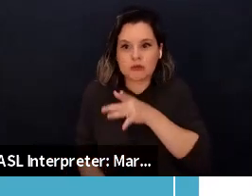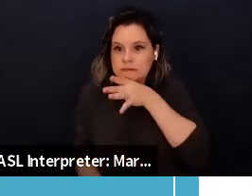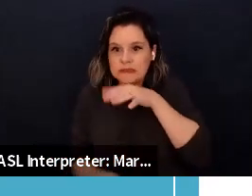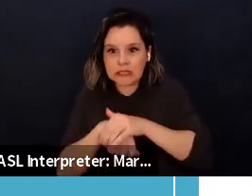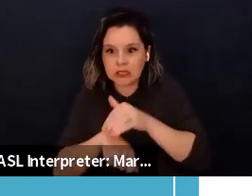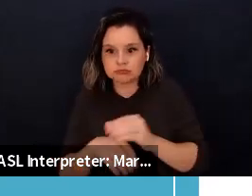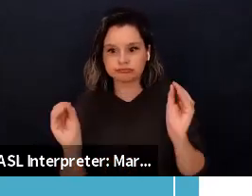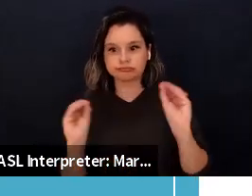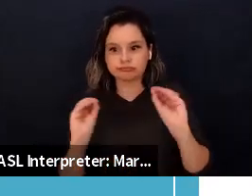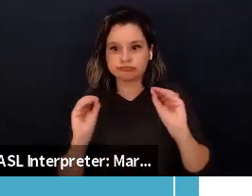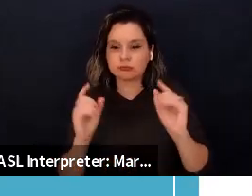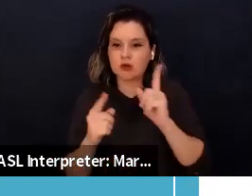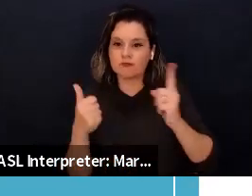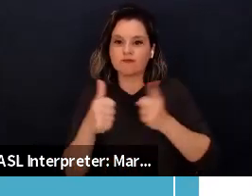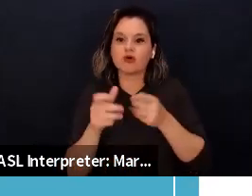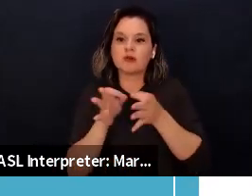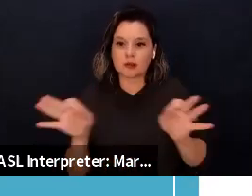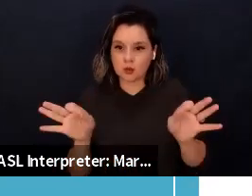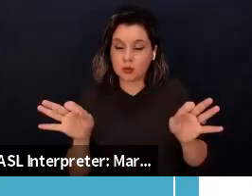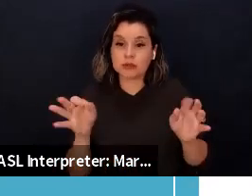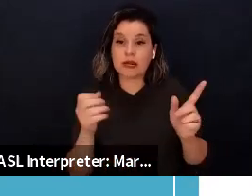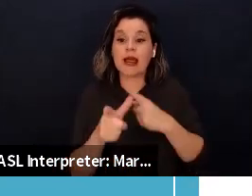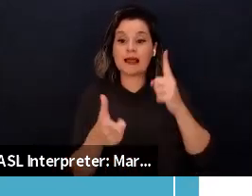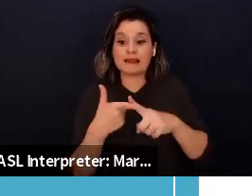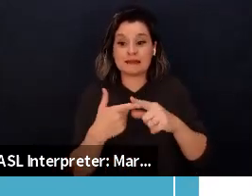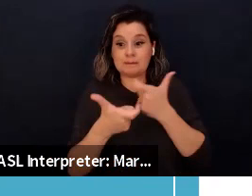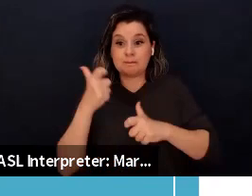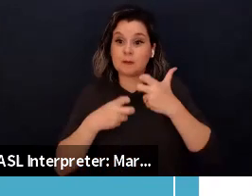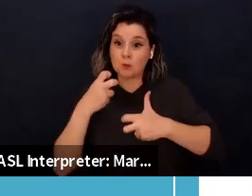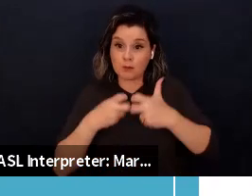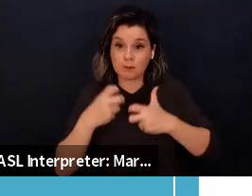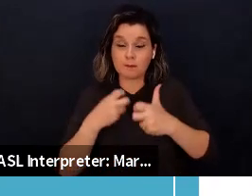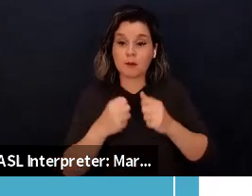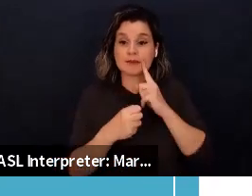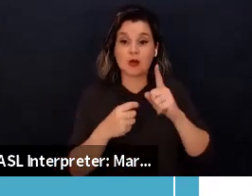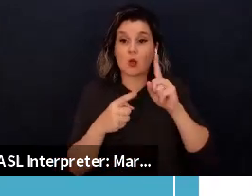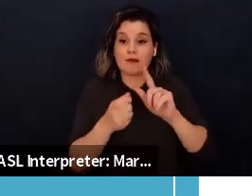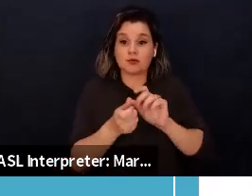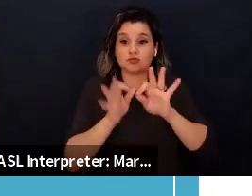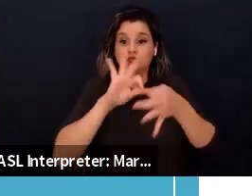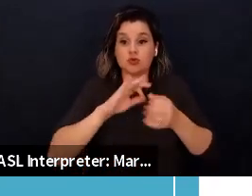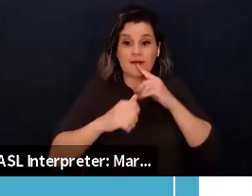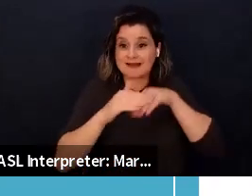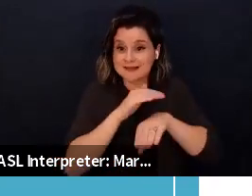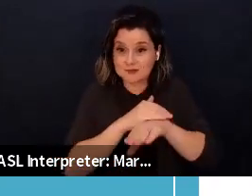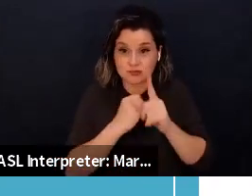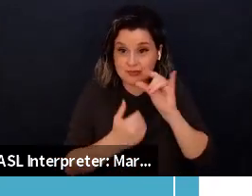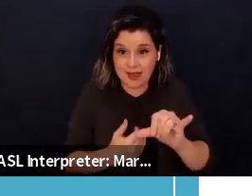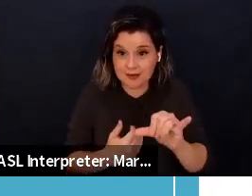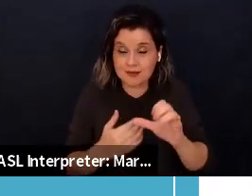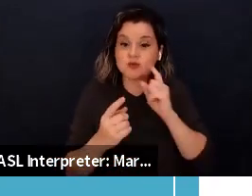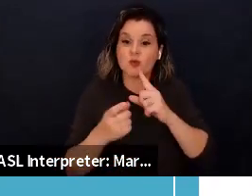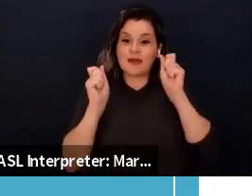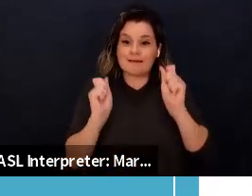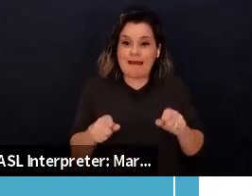inglés como su primer idioma. Entonces es un gran problema que no tienen traducción, no tienen acceso a eso para